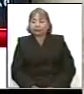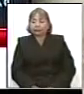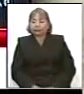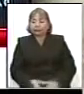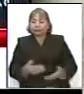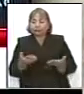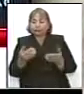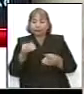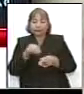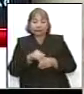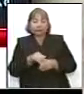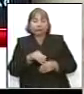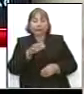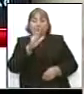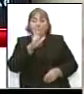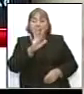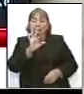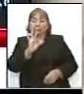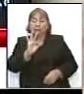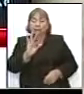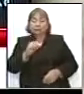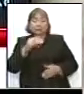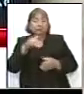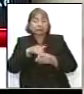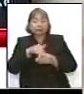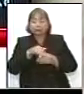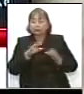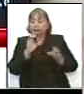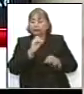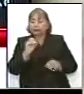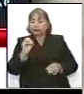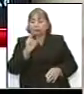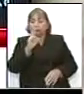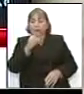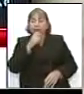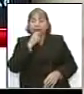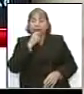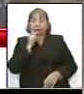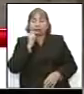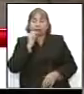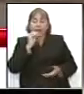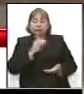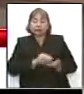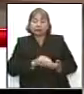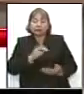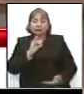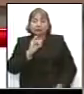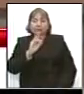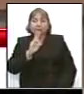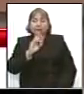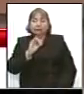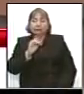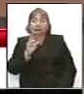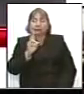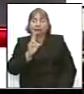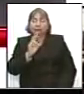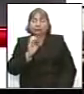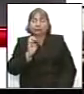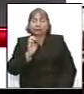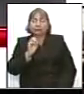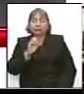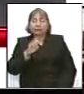Han votado a favor 59 señores congresistas, 0 en contra, 2 abstenciones. Más Iberico, verde.